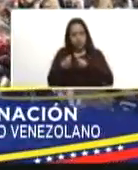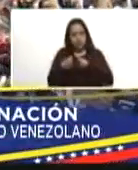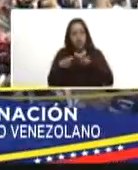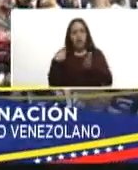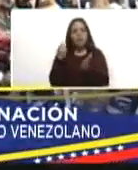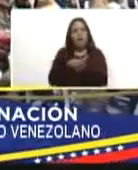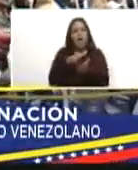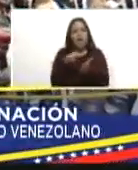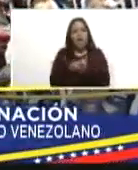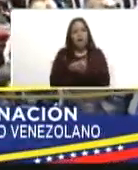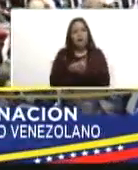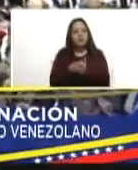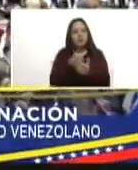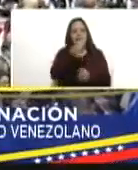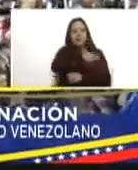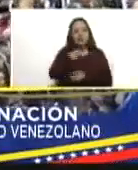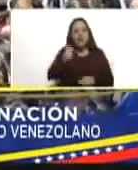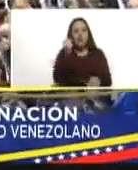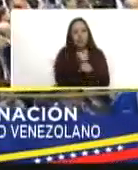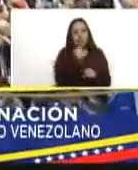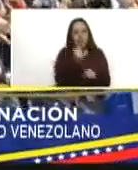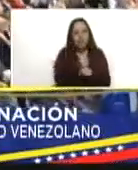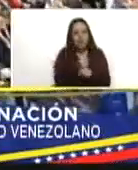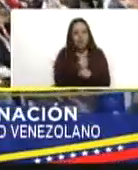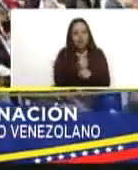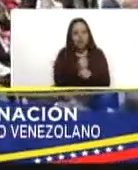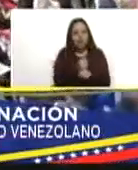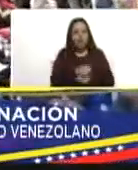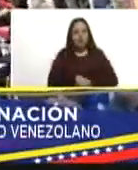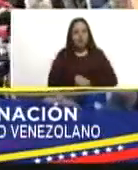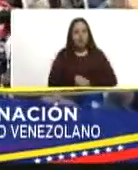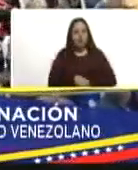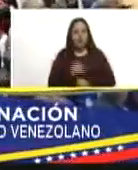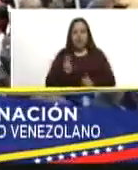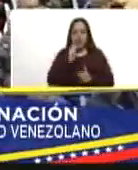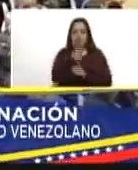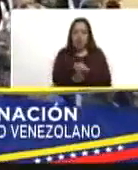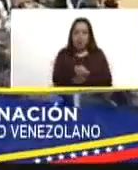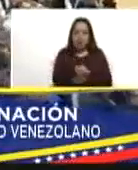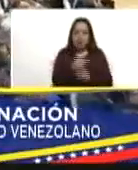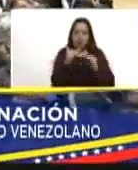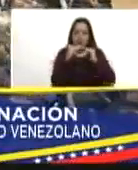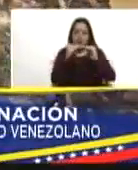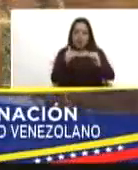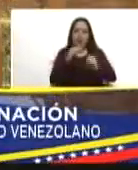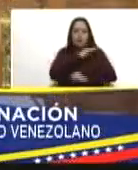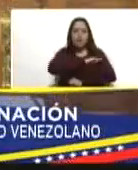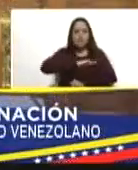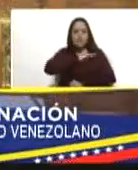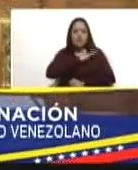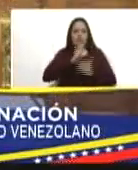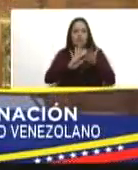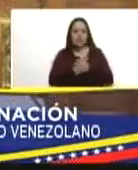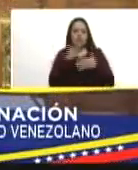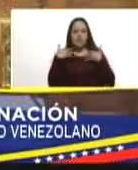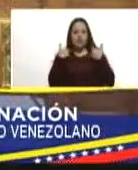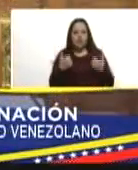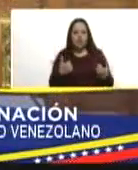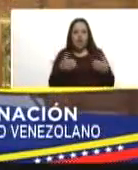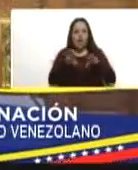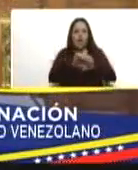pagamos salarios invertimos para mantener las misiones en Salud